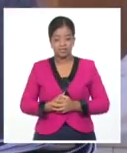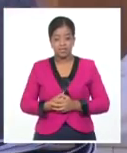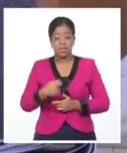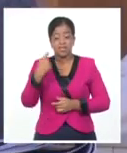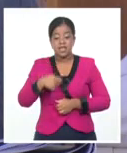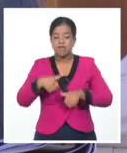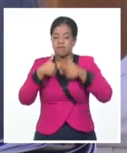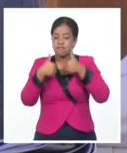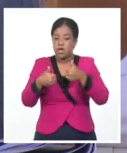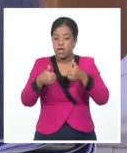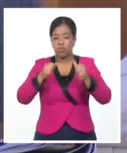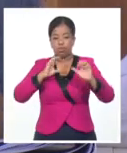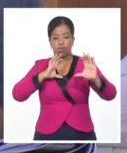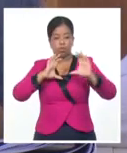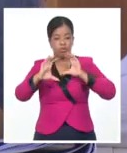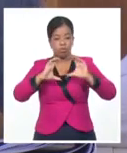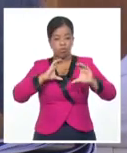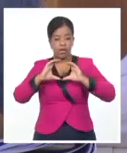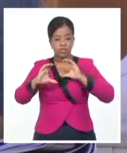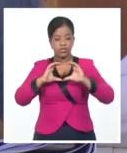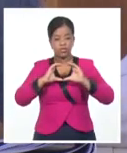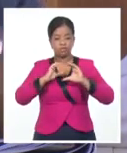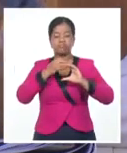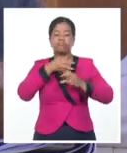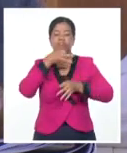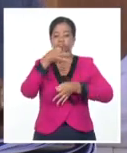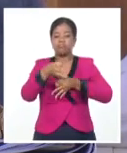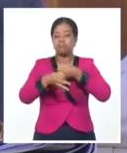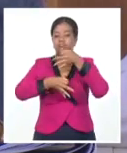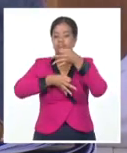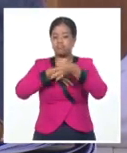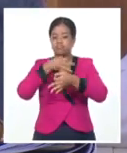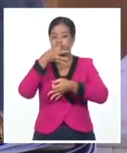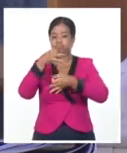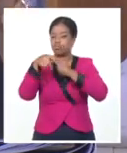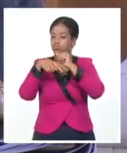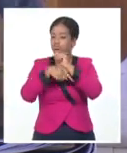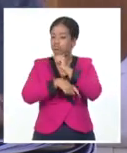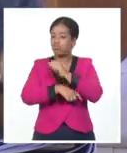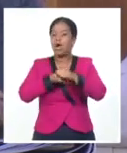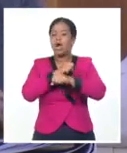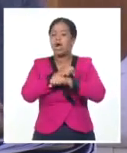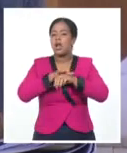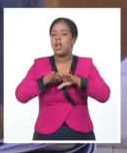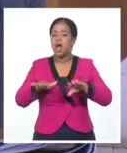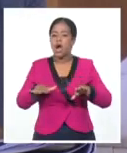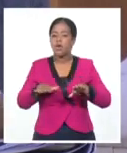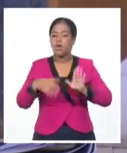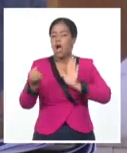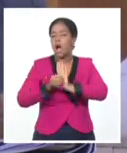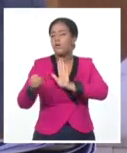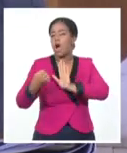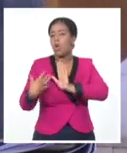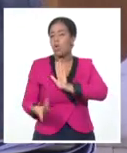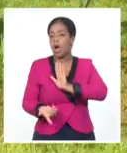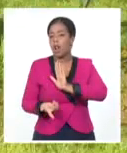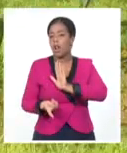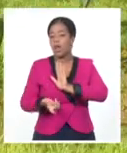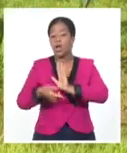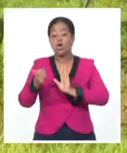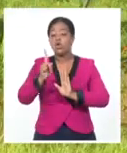correcta comunicación. Hay que explicar bien claro qué fue lo que se aprobó y qué es lo que no se puede